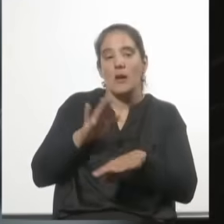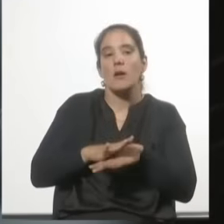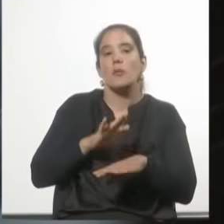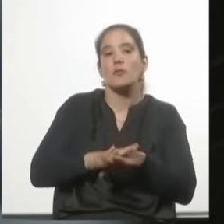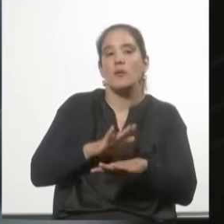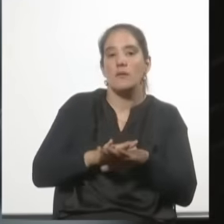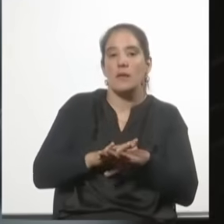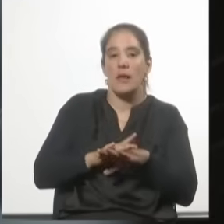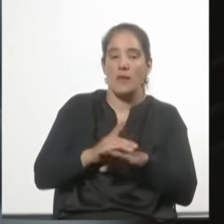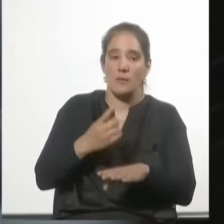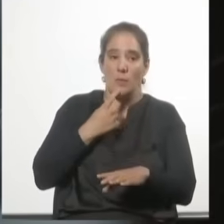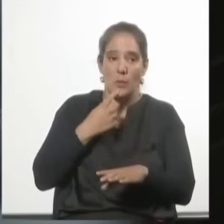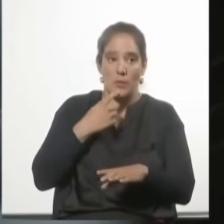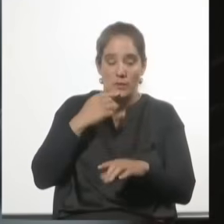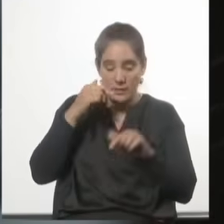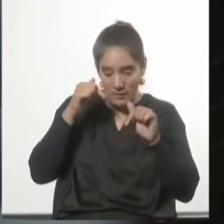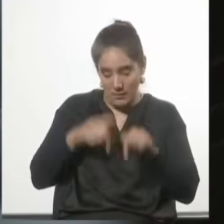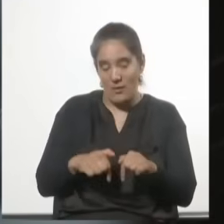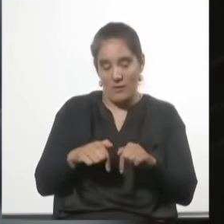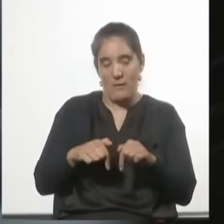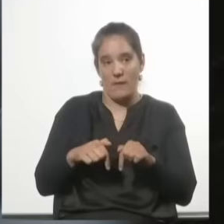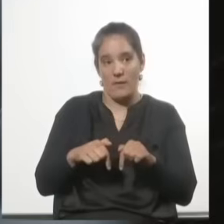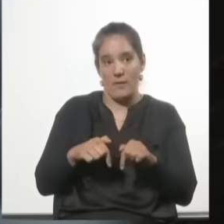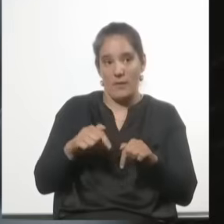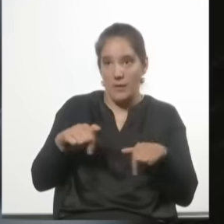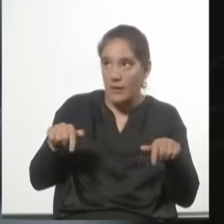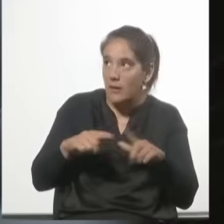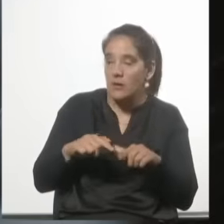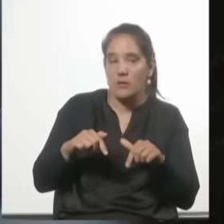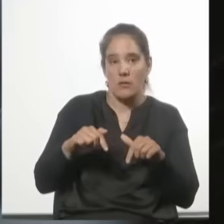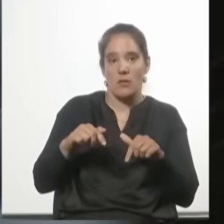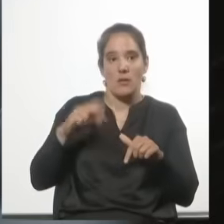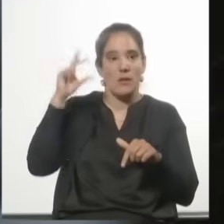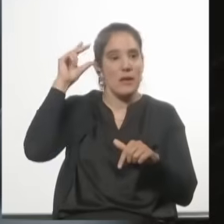responsabilidades políticas de que este Parlamento entienda